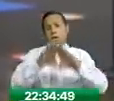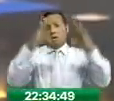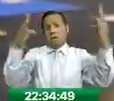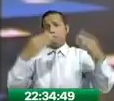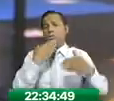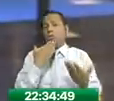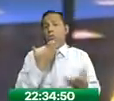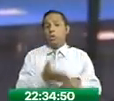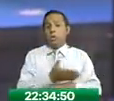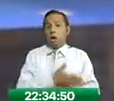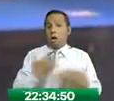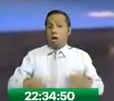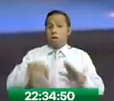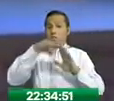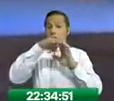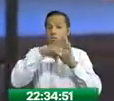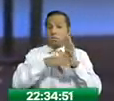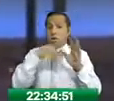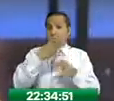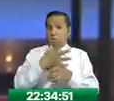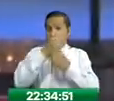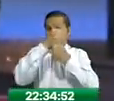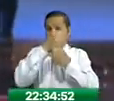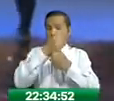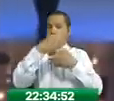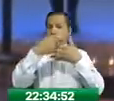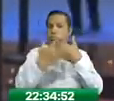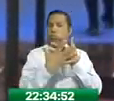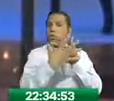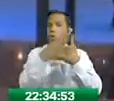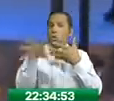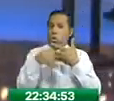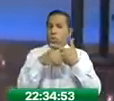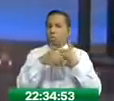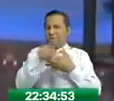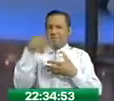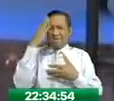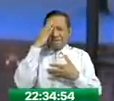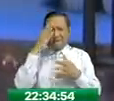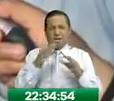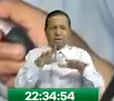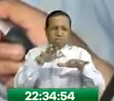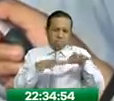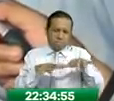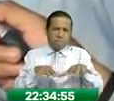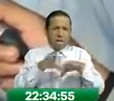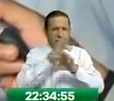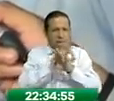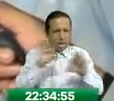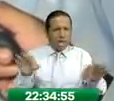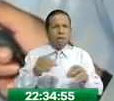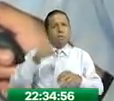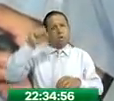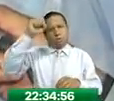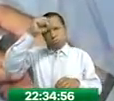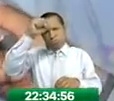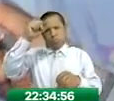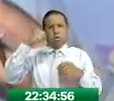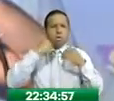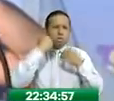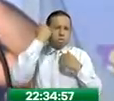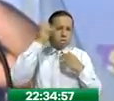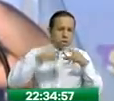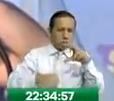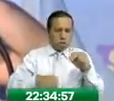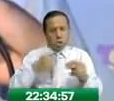aplican los protocolos necesarios. Vas a tener controles que ya es de conocimiento general, como desinfección de zapatos, control de temperatura y todo eso.